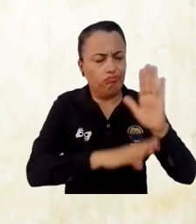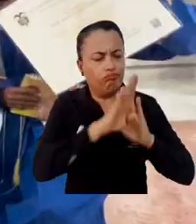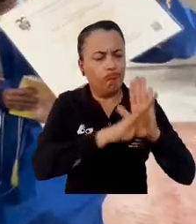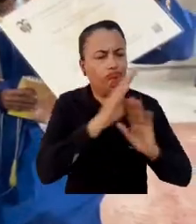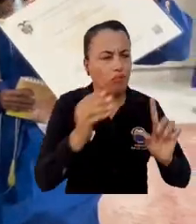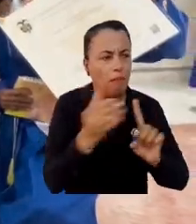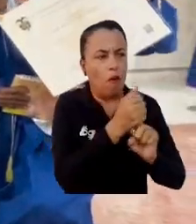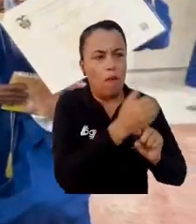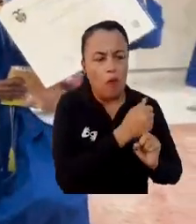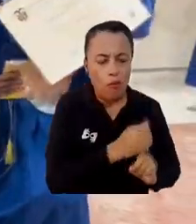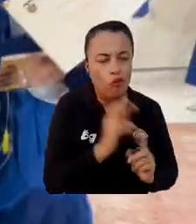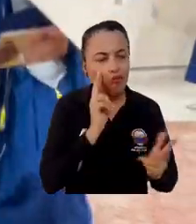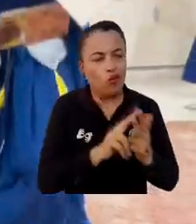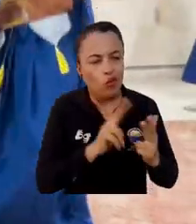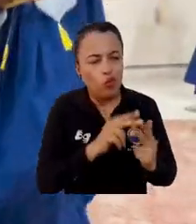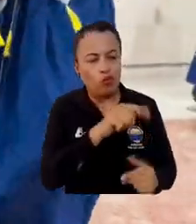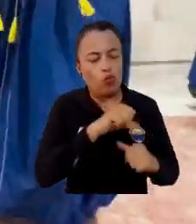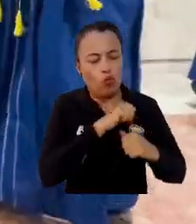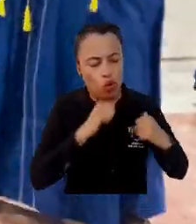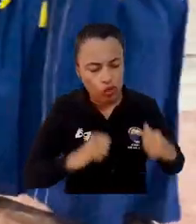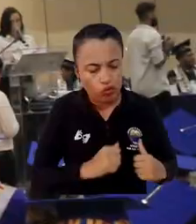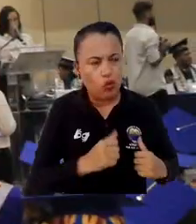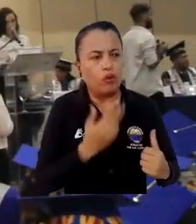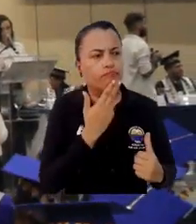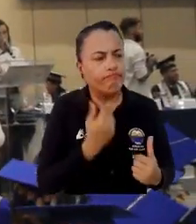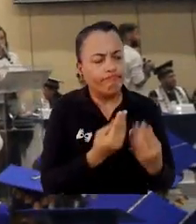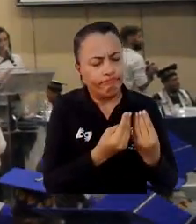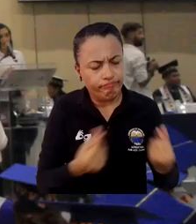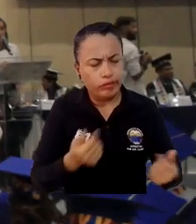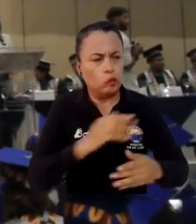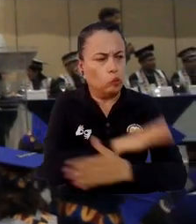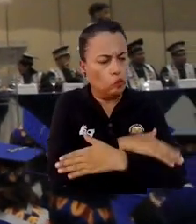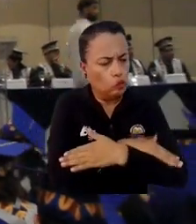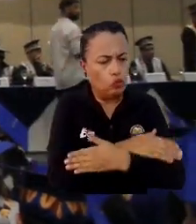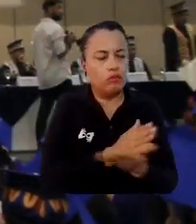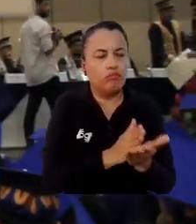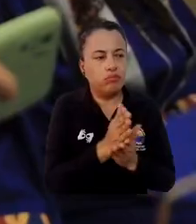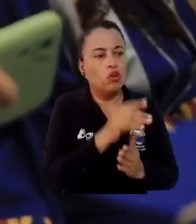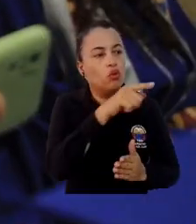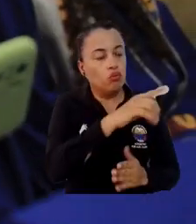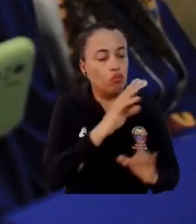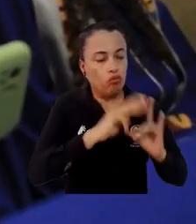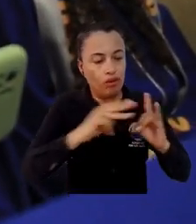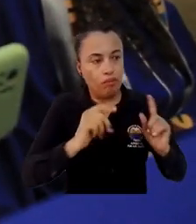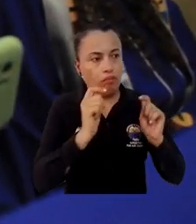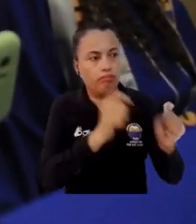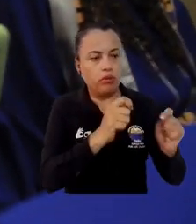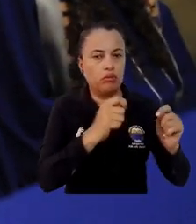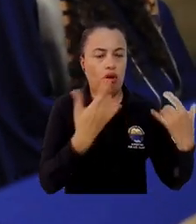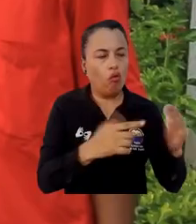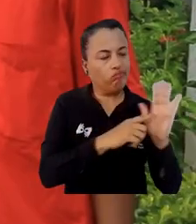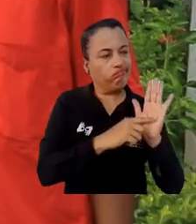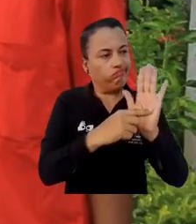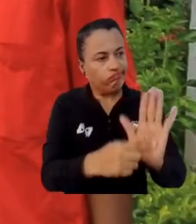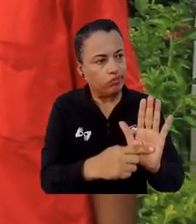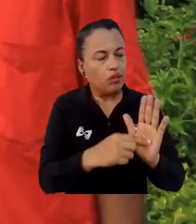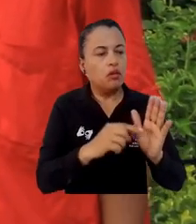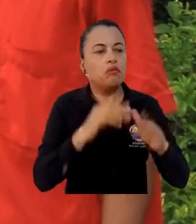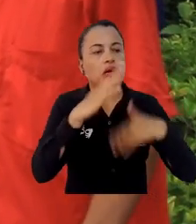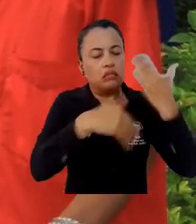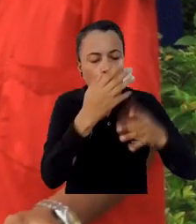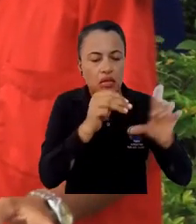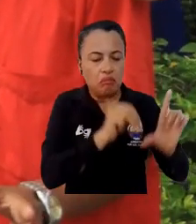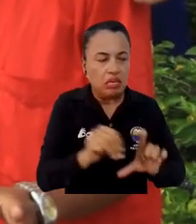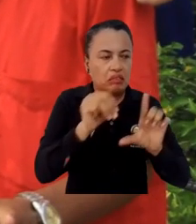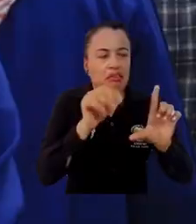tu corazón, tu nobleza, tu entrega, tu disciplina. Tienes que dejar en alto el nombre de la Universidad del Magdalena y allí estaremos haciendo